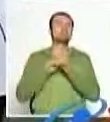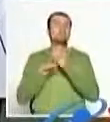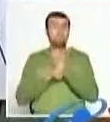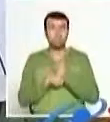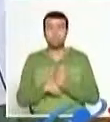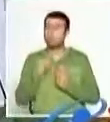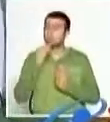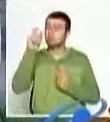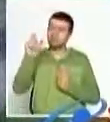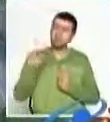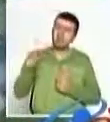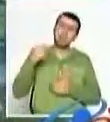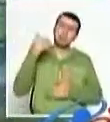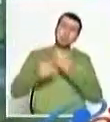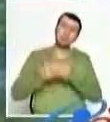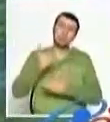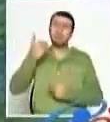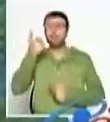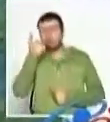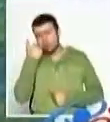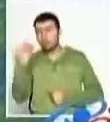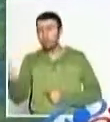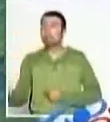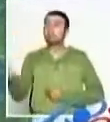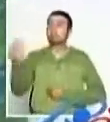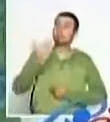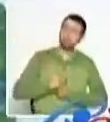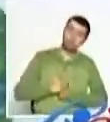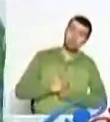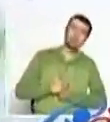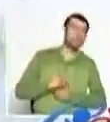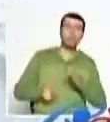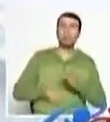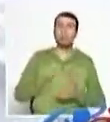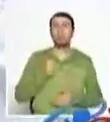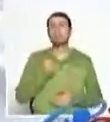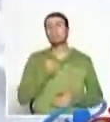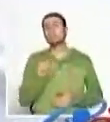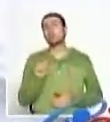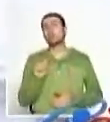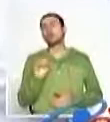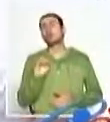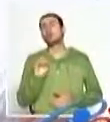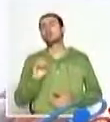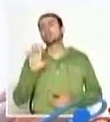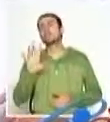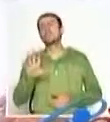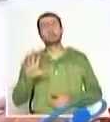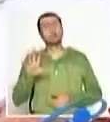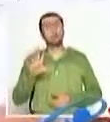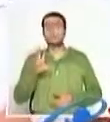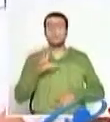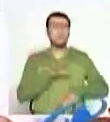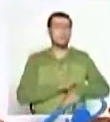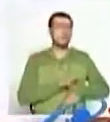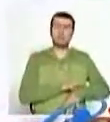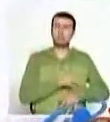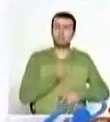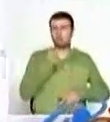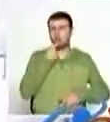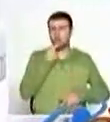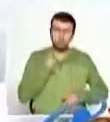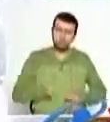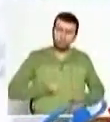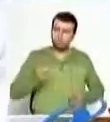de enfermedad? Y lo primero que hacemos es 10 medicamentos, 5 medicamentos, los mejores, los más estudiados. Los